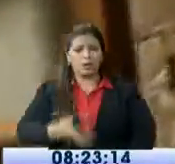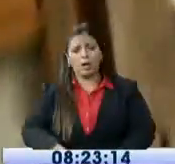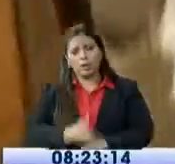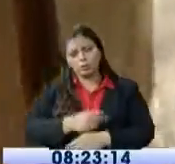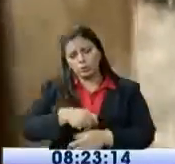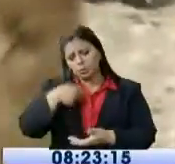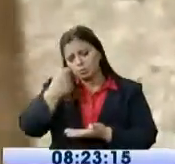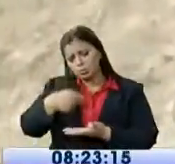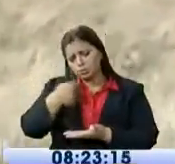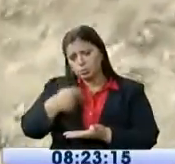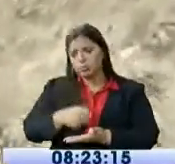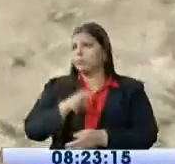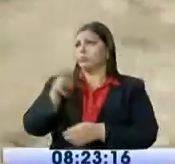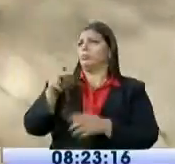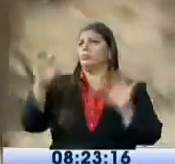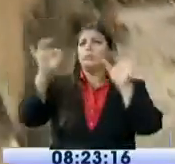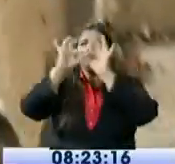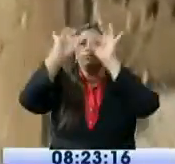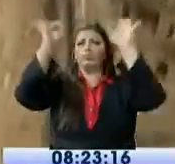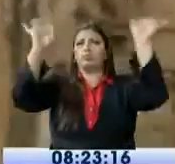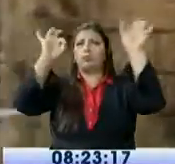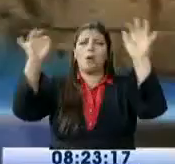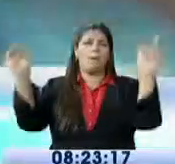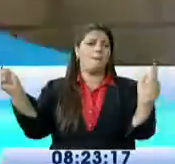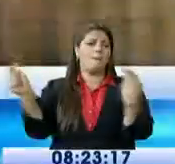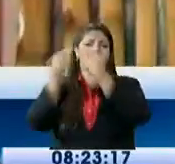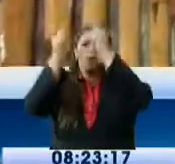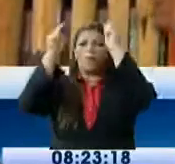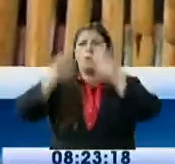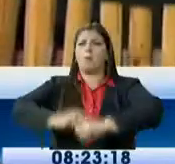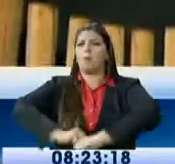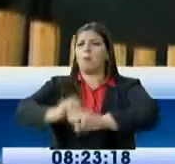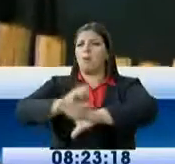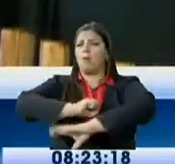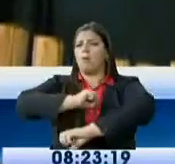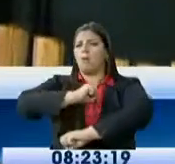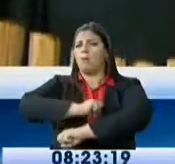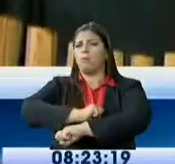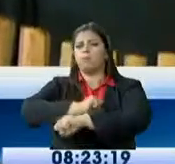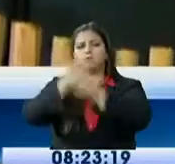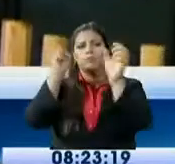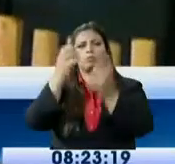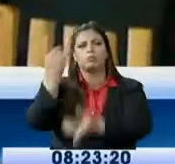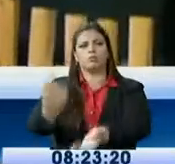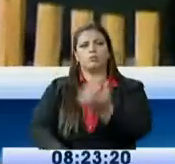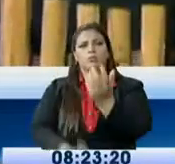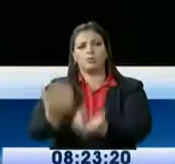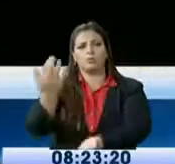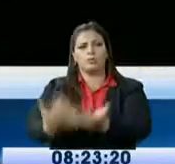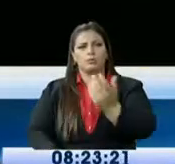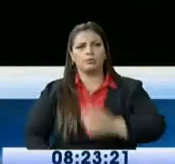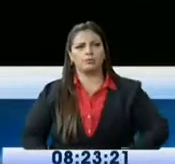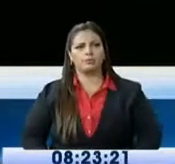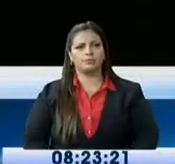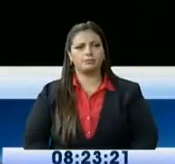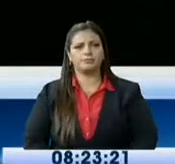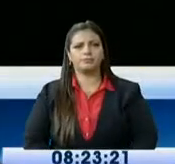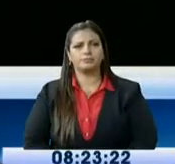La desgracia les creció en la última pared de la casa la noche del sábado anterior, en el bloque 4,